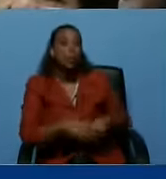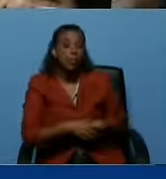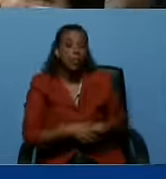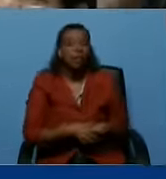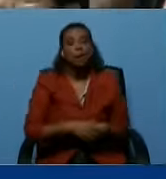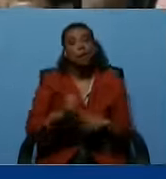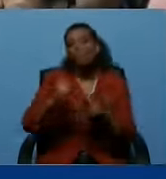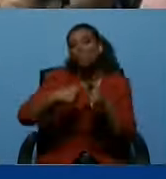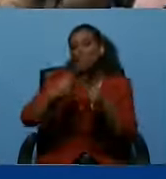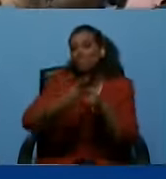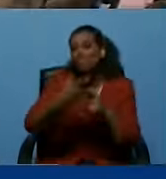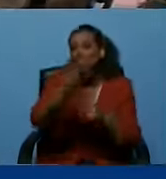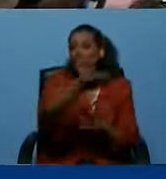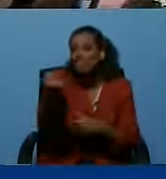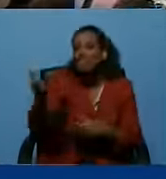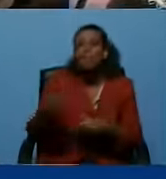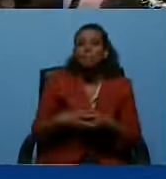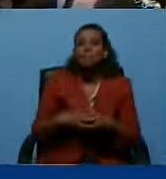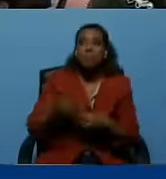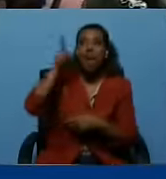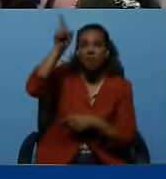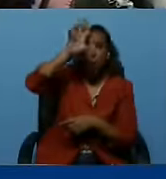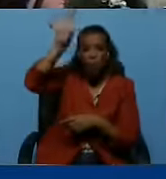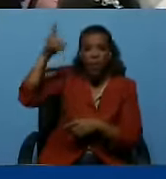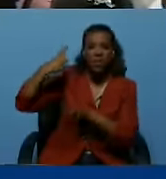Entonces, allá los desprecian.